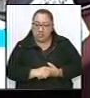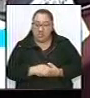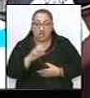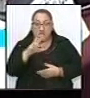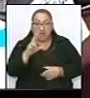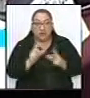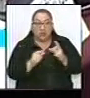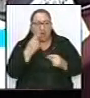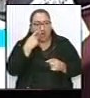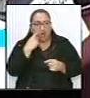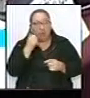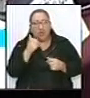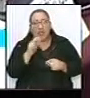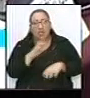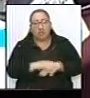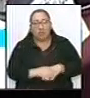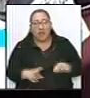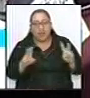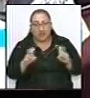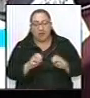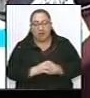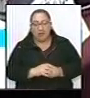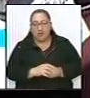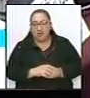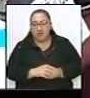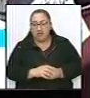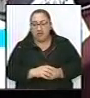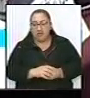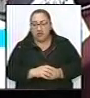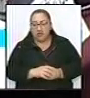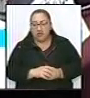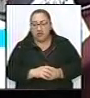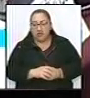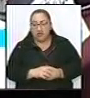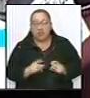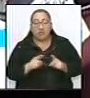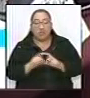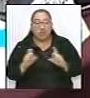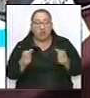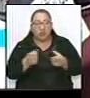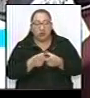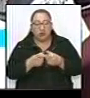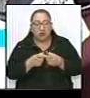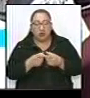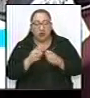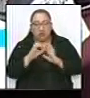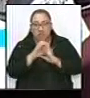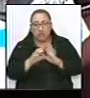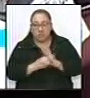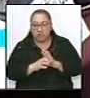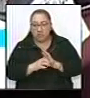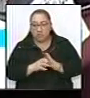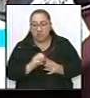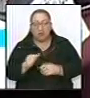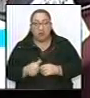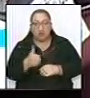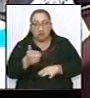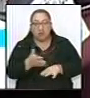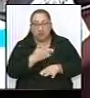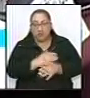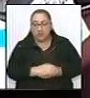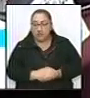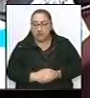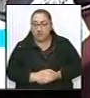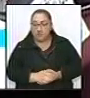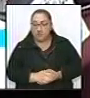constitucionalistas que conocían muy bien el tema. Y lo hizo la Comisión de Constitución, o la principal en ese momento,